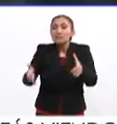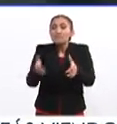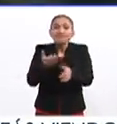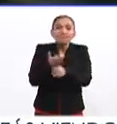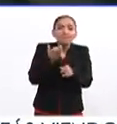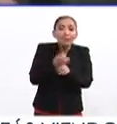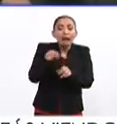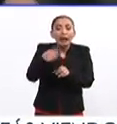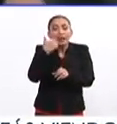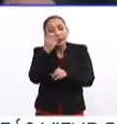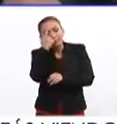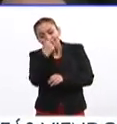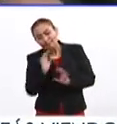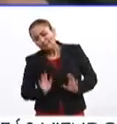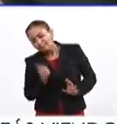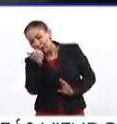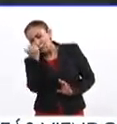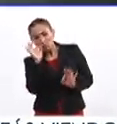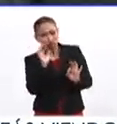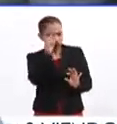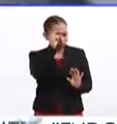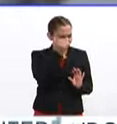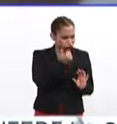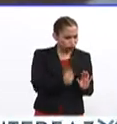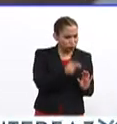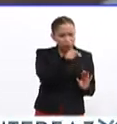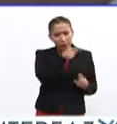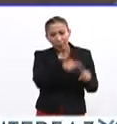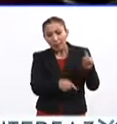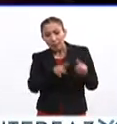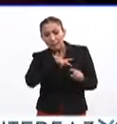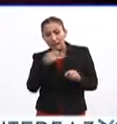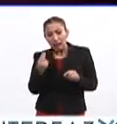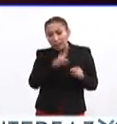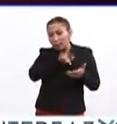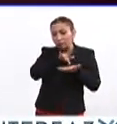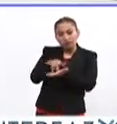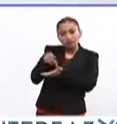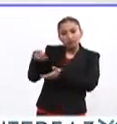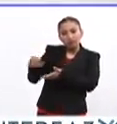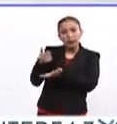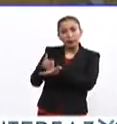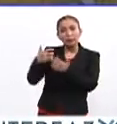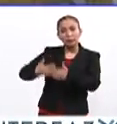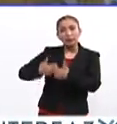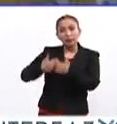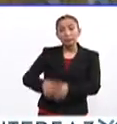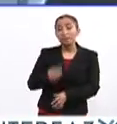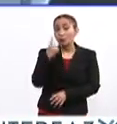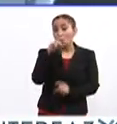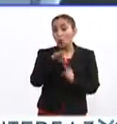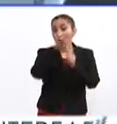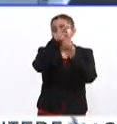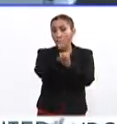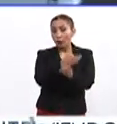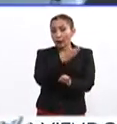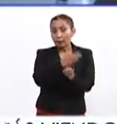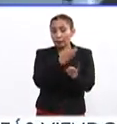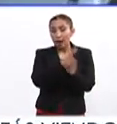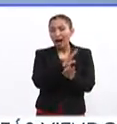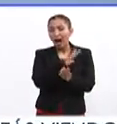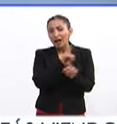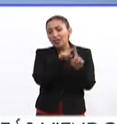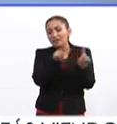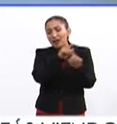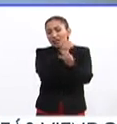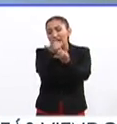empresas, que buscan perfiles de estudiantes con aptitudes y actitudes para aportar sus conocimientos. Cabe destacar que actualmente hay una